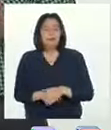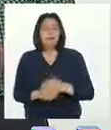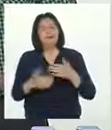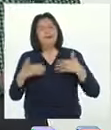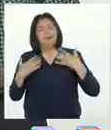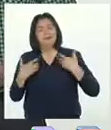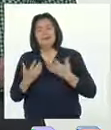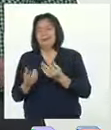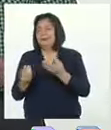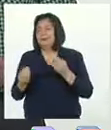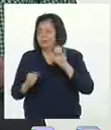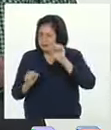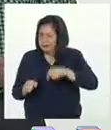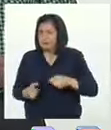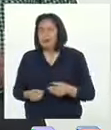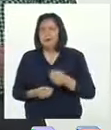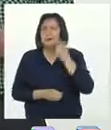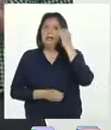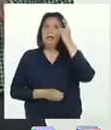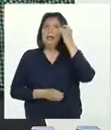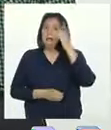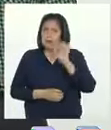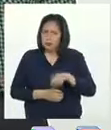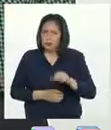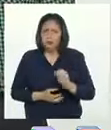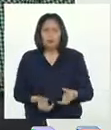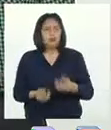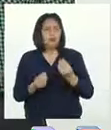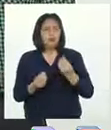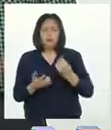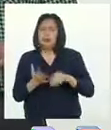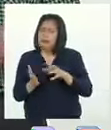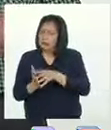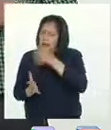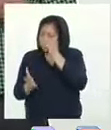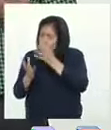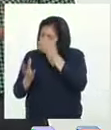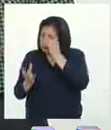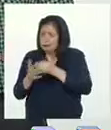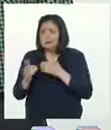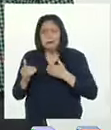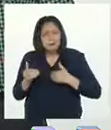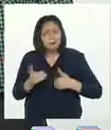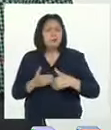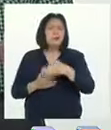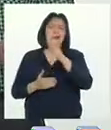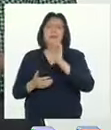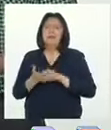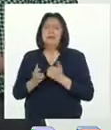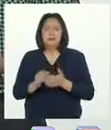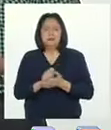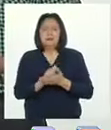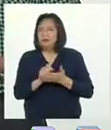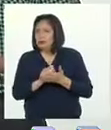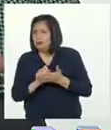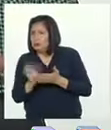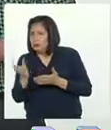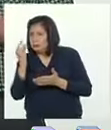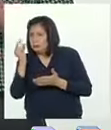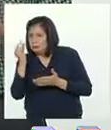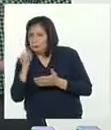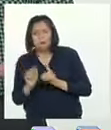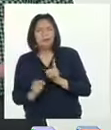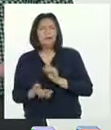Me alegra mucho que puedas darte cuenta de cómo el aprendizaje va mucho más allá de anotar o acumular